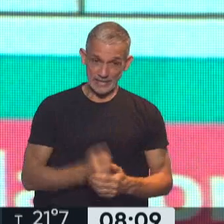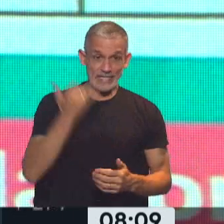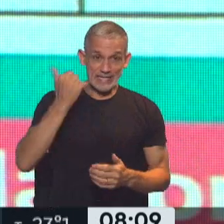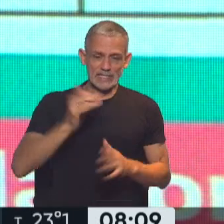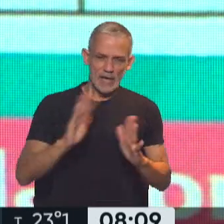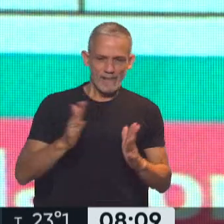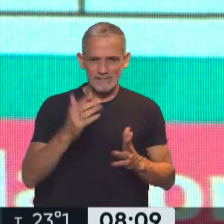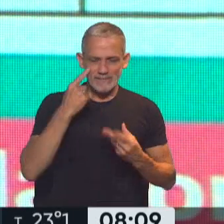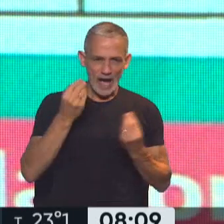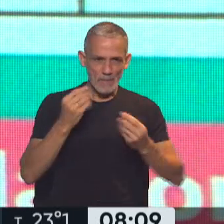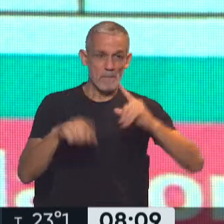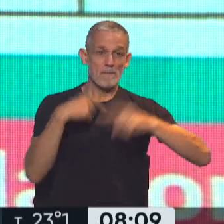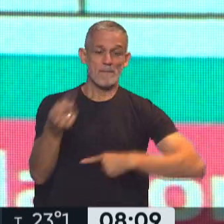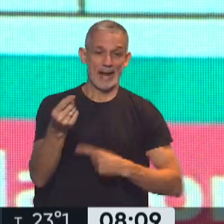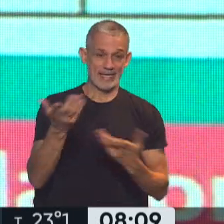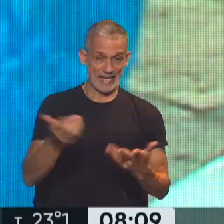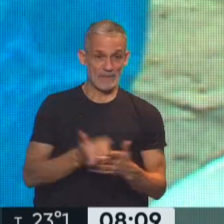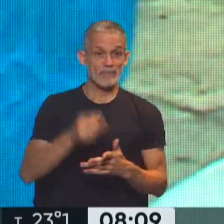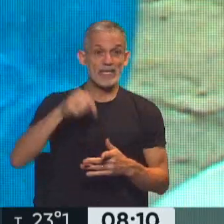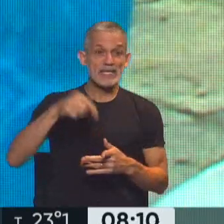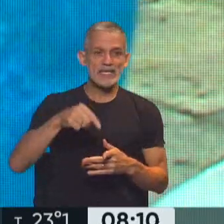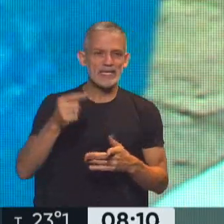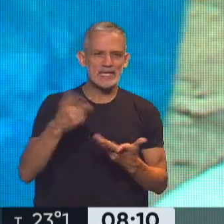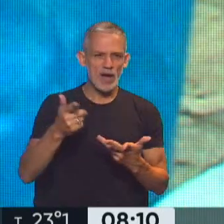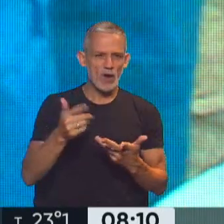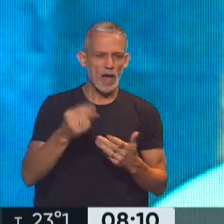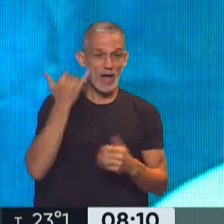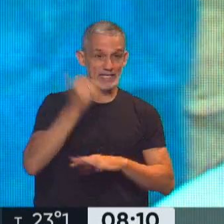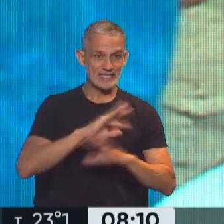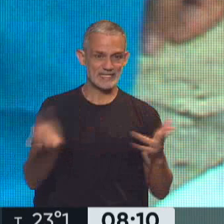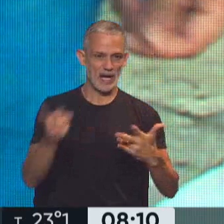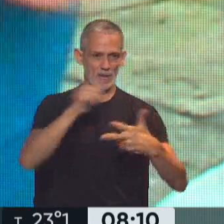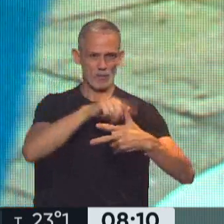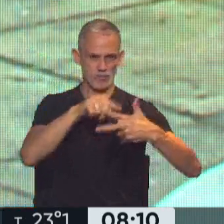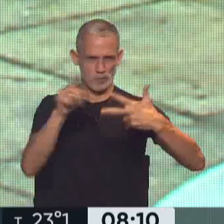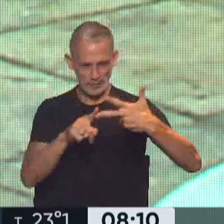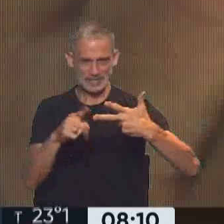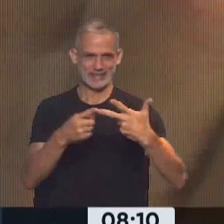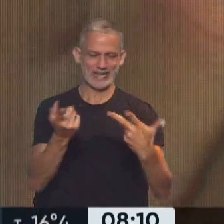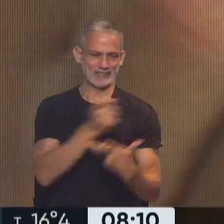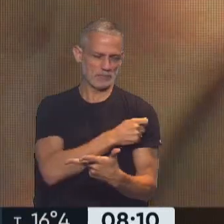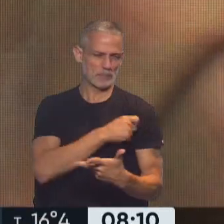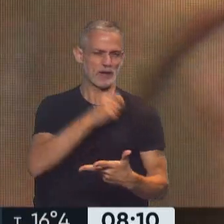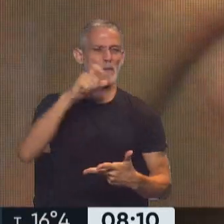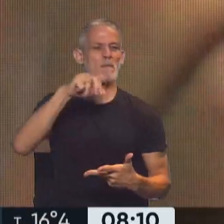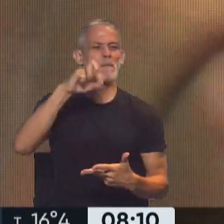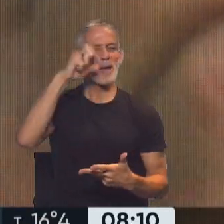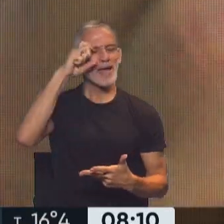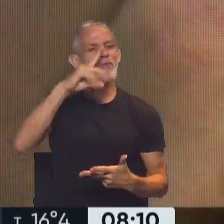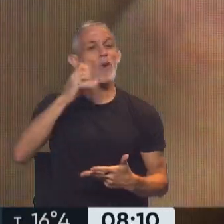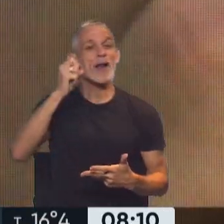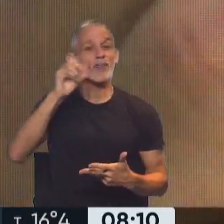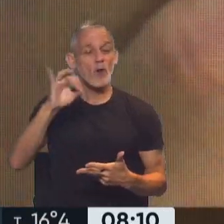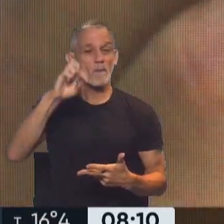estamos palpitando así lo que va a suceder y estamos reforzados por eso con el doctor eduardo pérez del pami ya